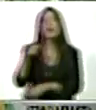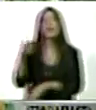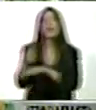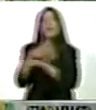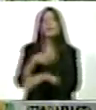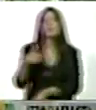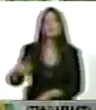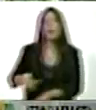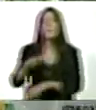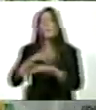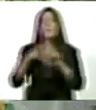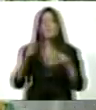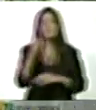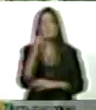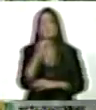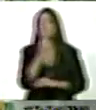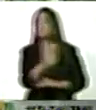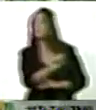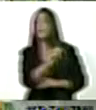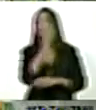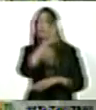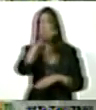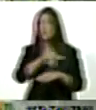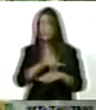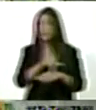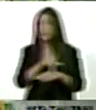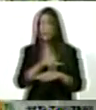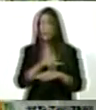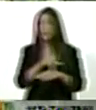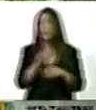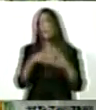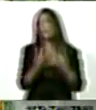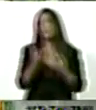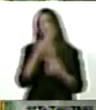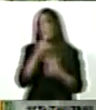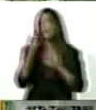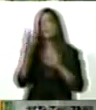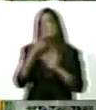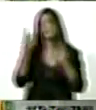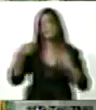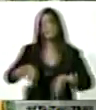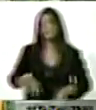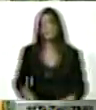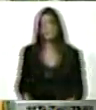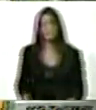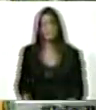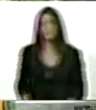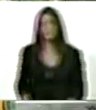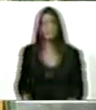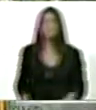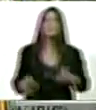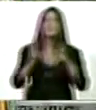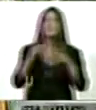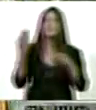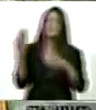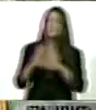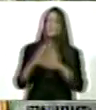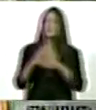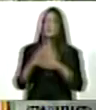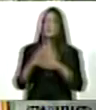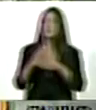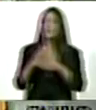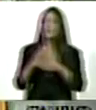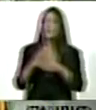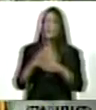reconocimiento a la Asamblea Nacional, no hay trato. El gobierno se ve obligado a reconocer la Asamblea Nacional por las condiciones que imponen los organismos internacionales para este